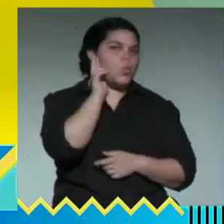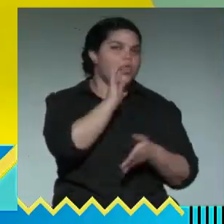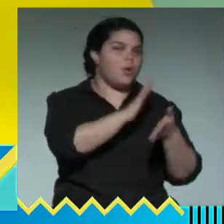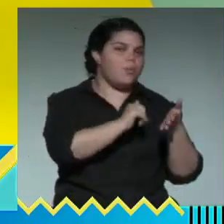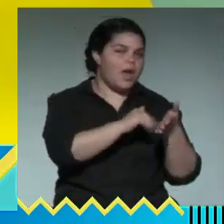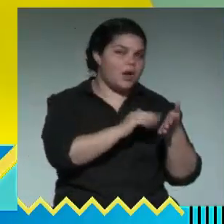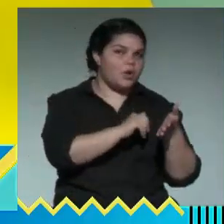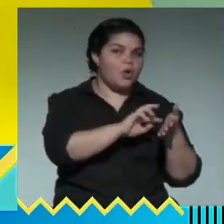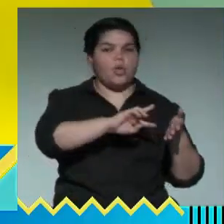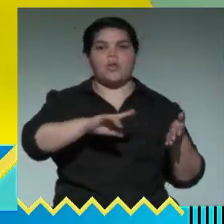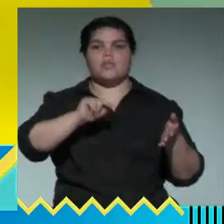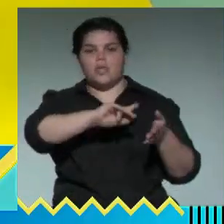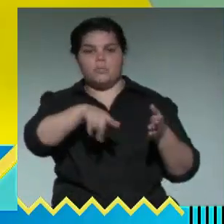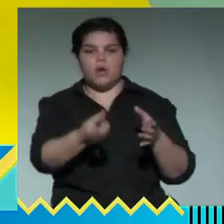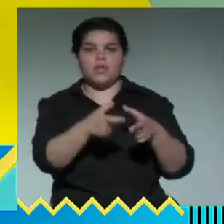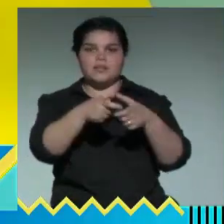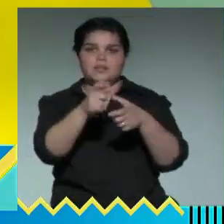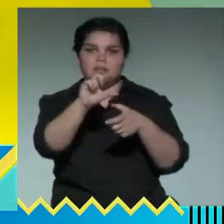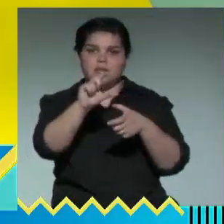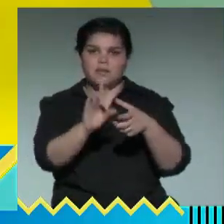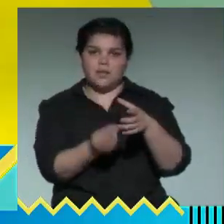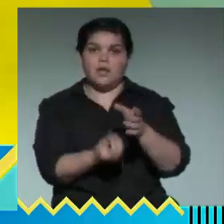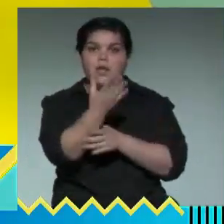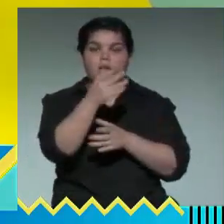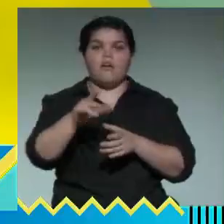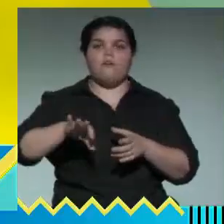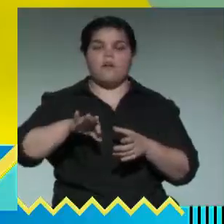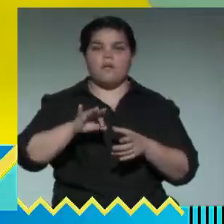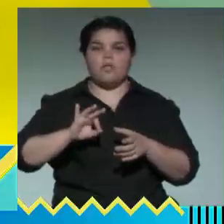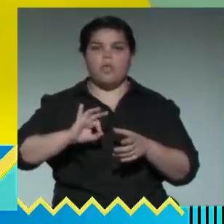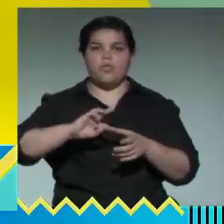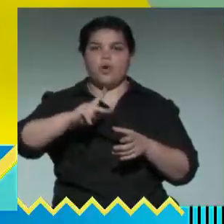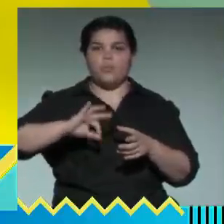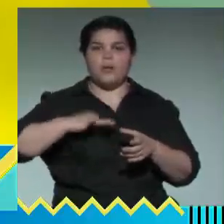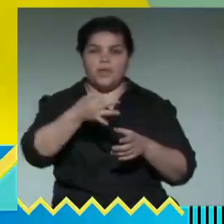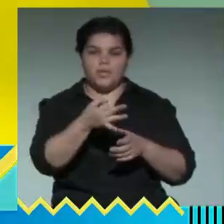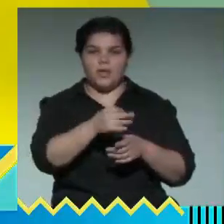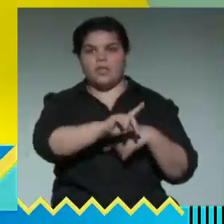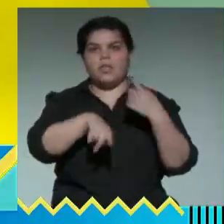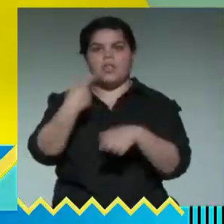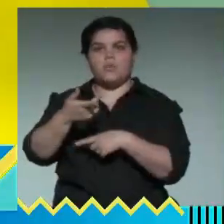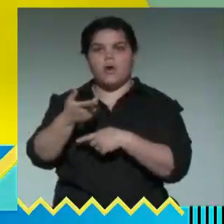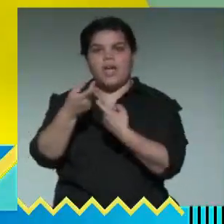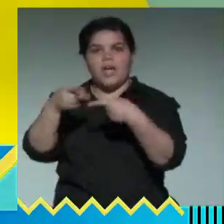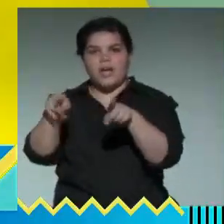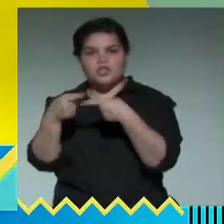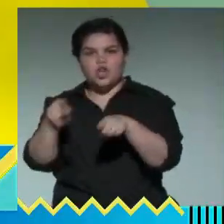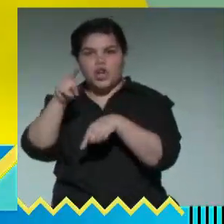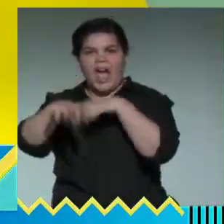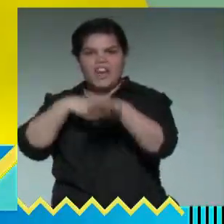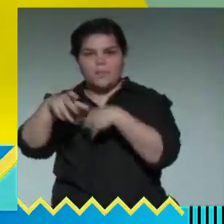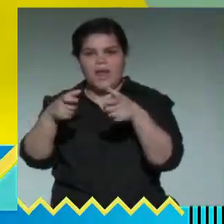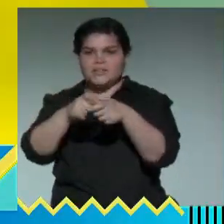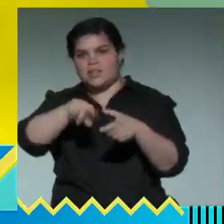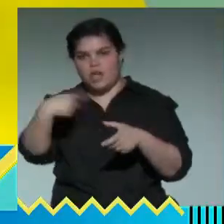Vida. Bueno, un disco producido por Carlos Alomar. Después Canción Animal, que fue como